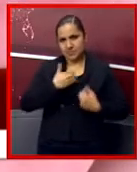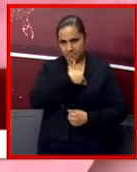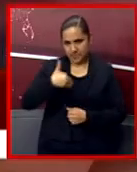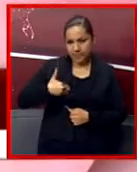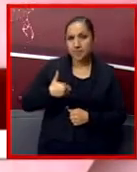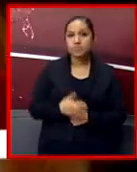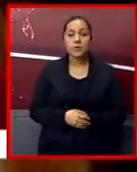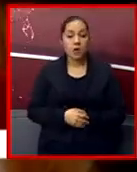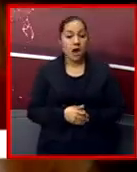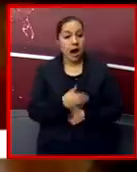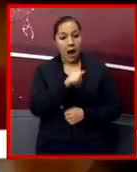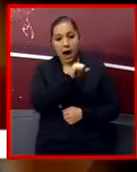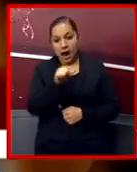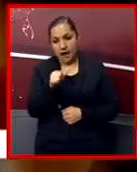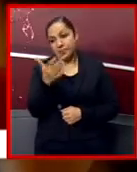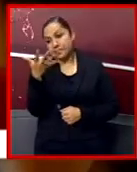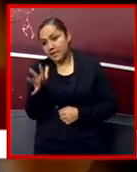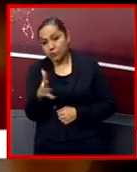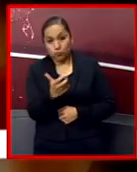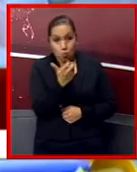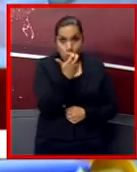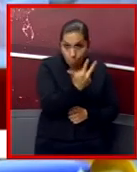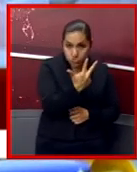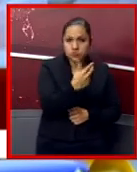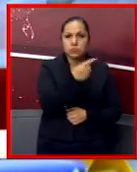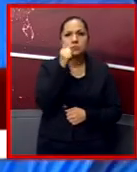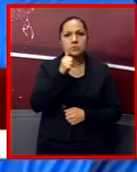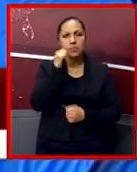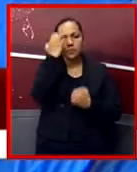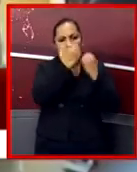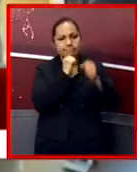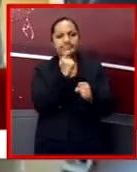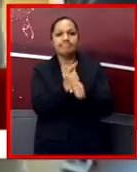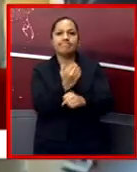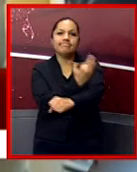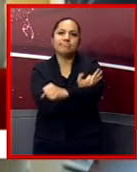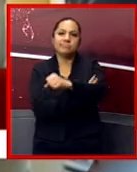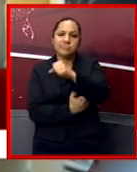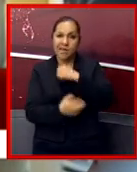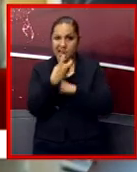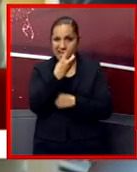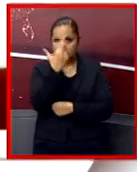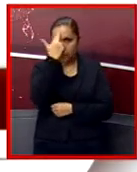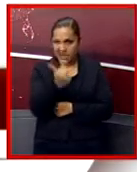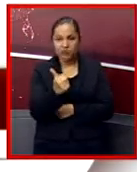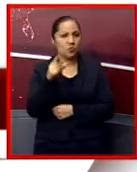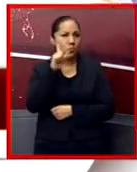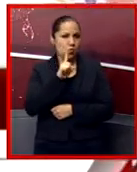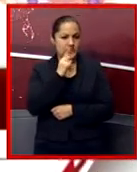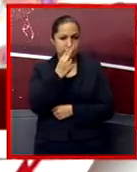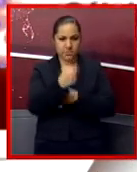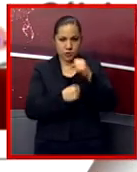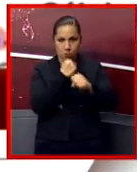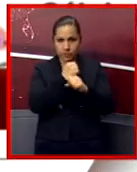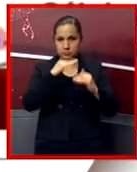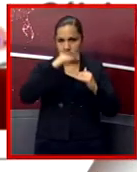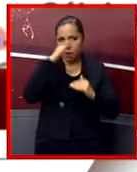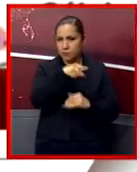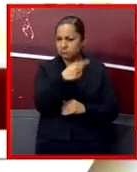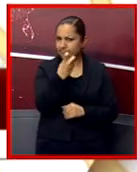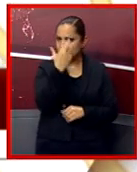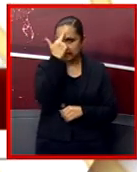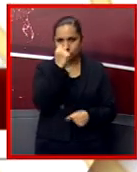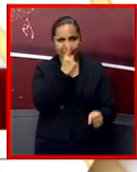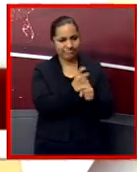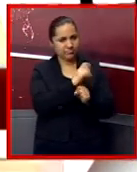son diagnosticados en etapas avanzadas, convirtiéndose en la primer causa de muerte en las mujeres mayores de 25 años. Es por ello que en el